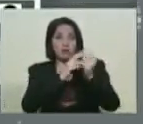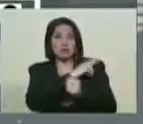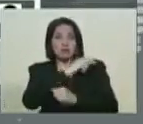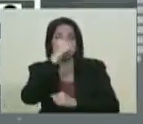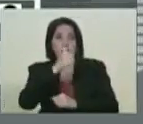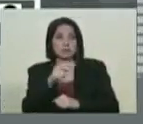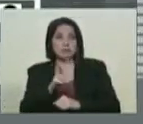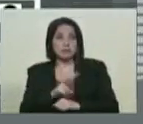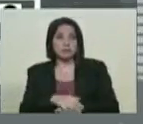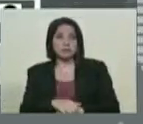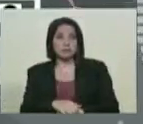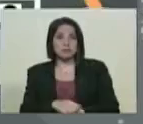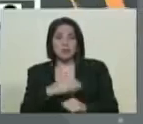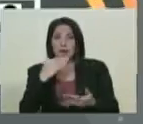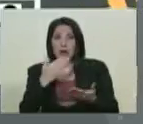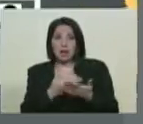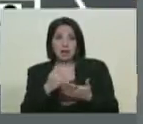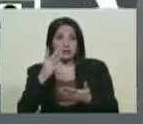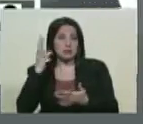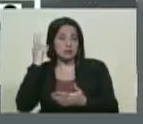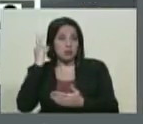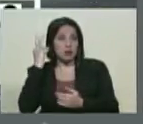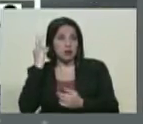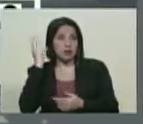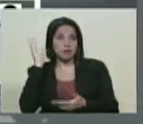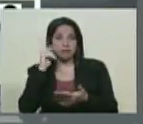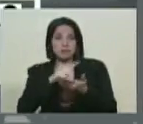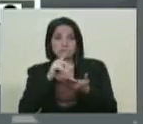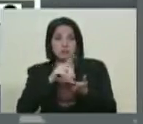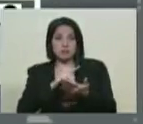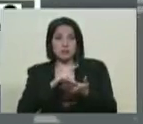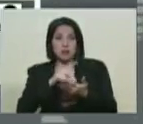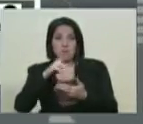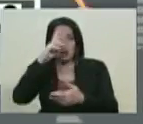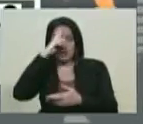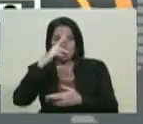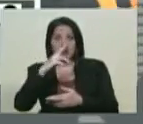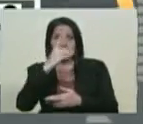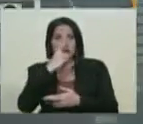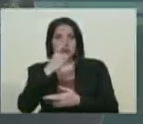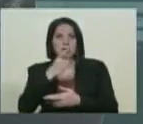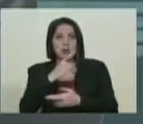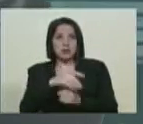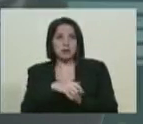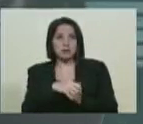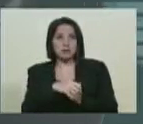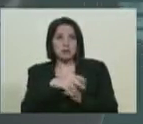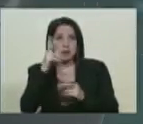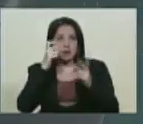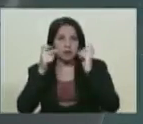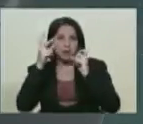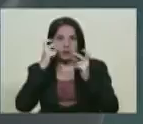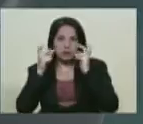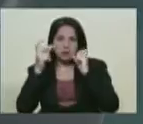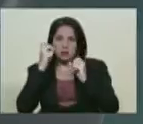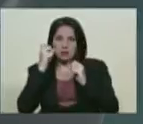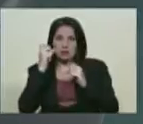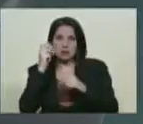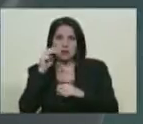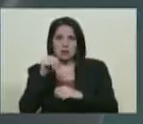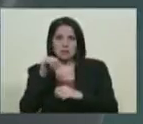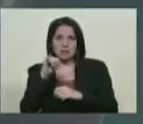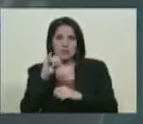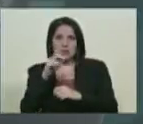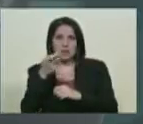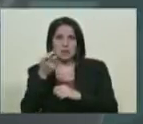Bueno, agradecemos a Andrea López, directamente allí de República Dominicana. Escuchábamos a Miguel Vargas,